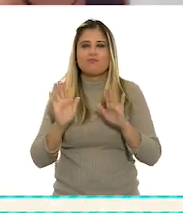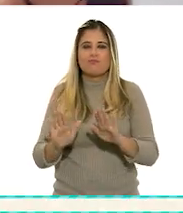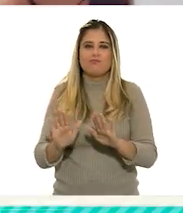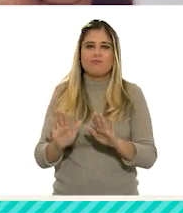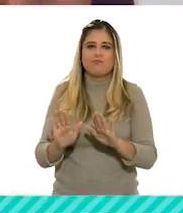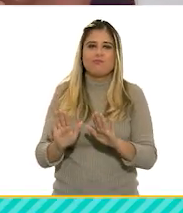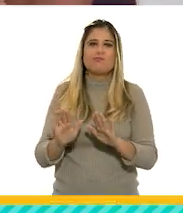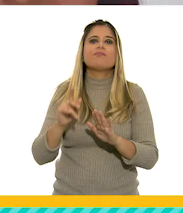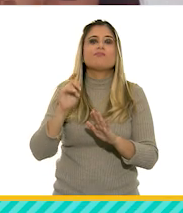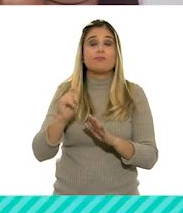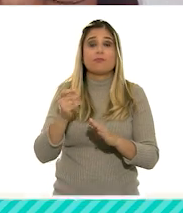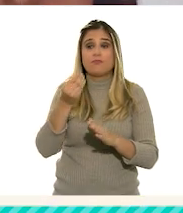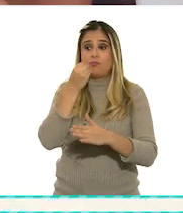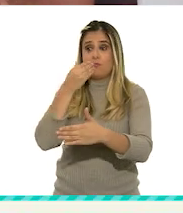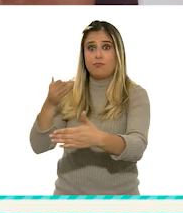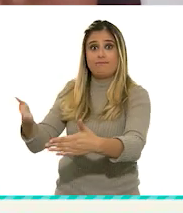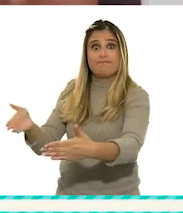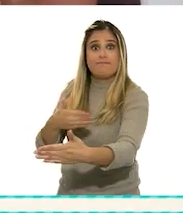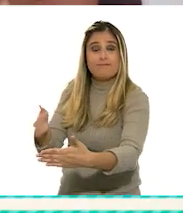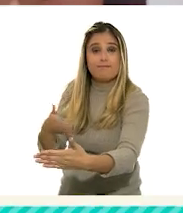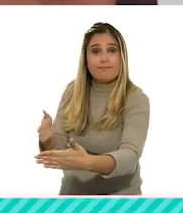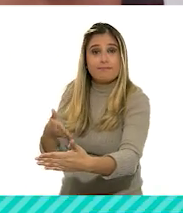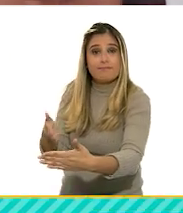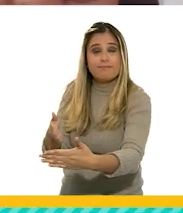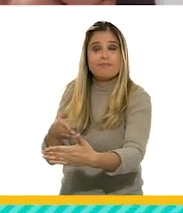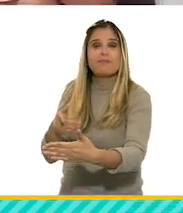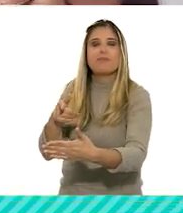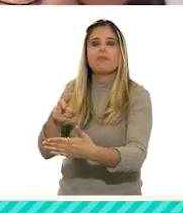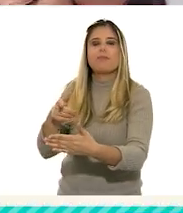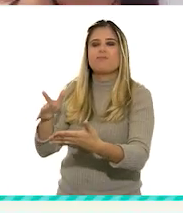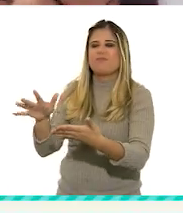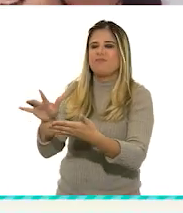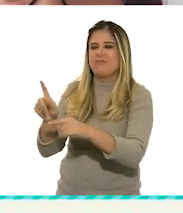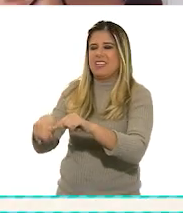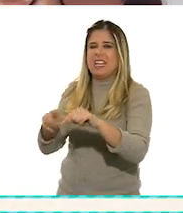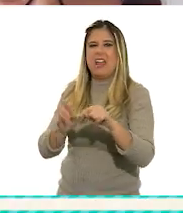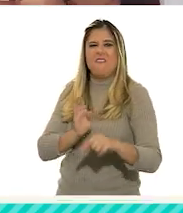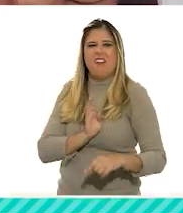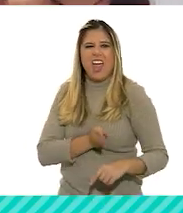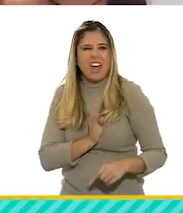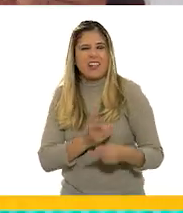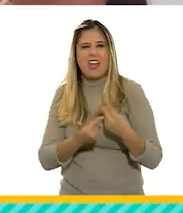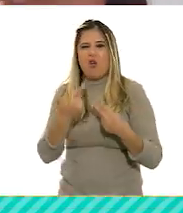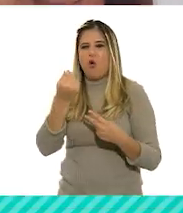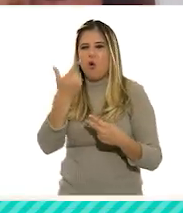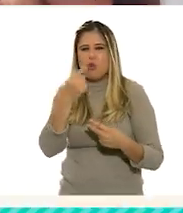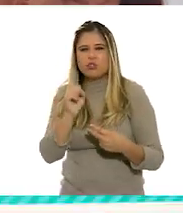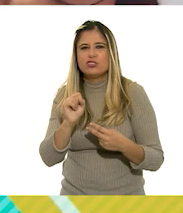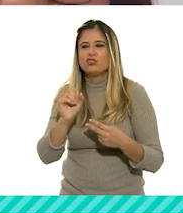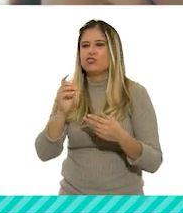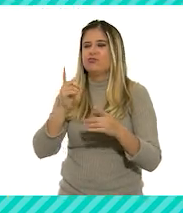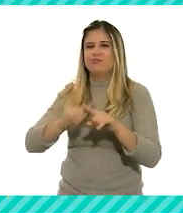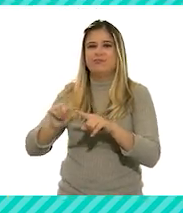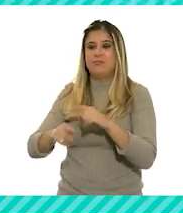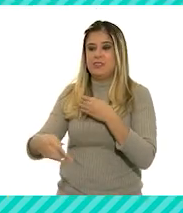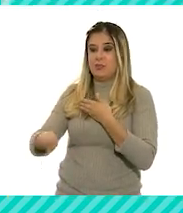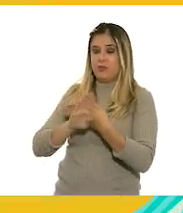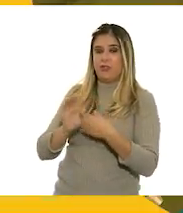quiere decir que al cocinarlos vamos a destruir aquellos microorganismos que sean dañinos para la